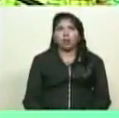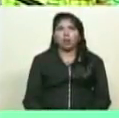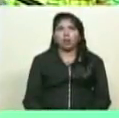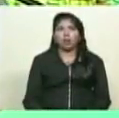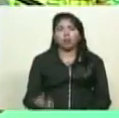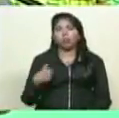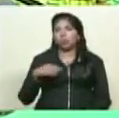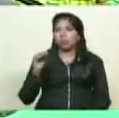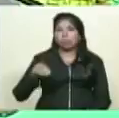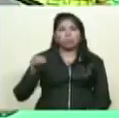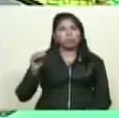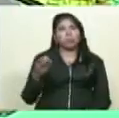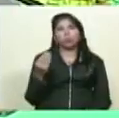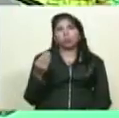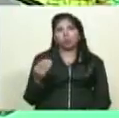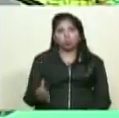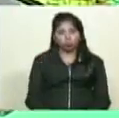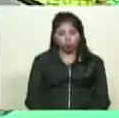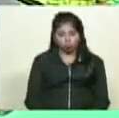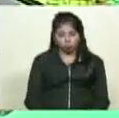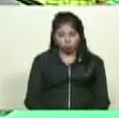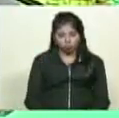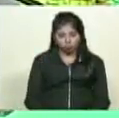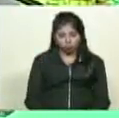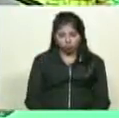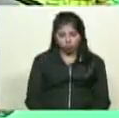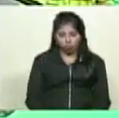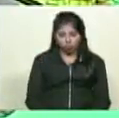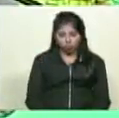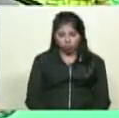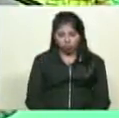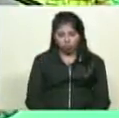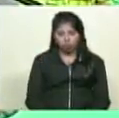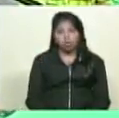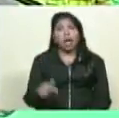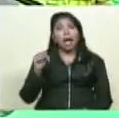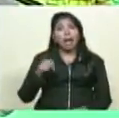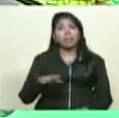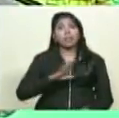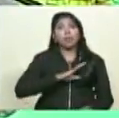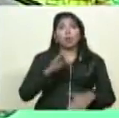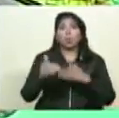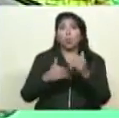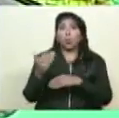algo, la materia prima tenemos que producirla en Venezuela.